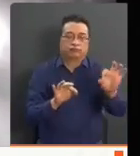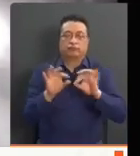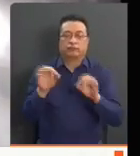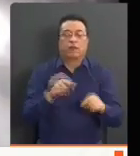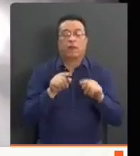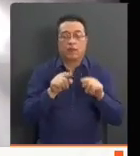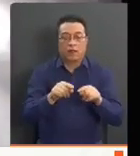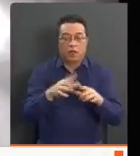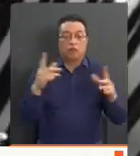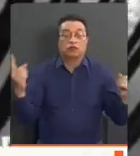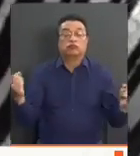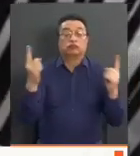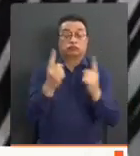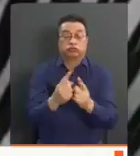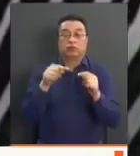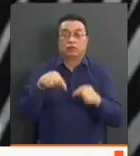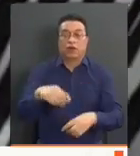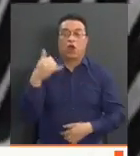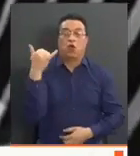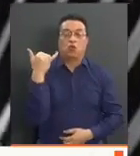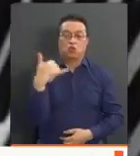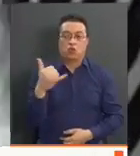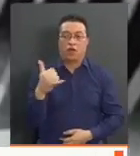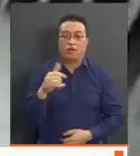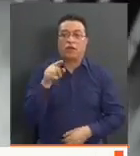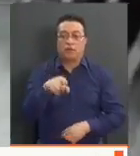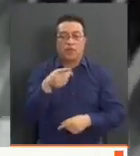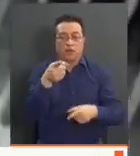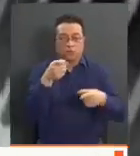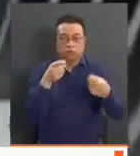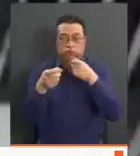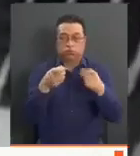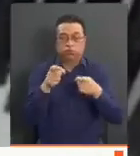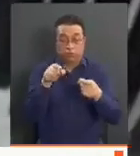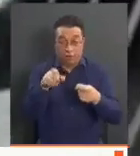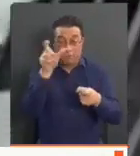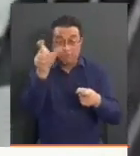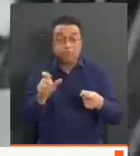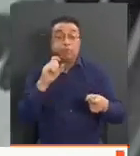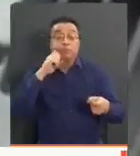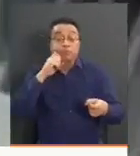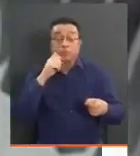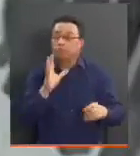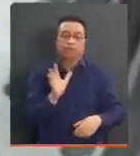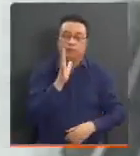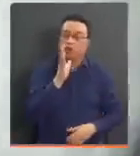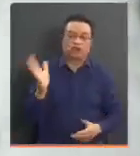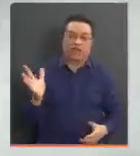audiencia se realizará este jueves. Del autor de los disparos, aún no hay noticias.